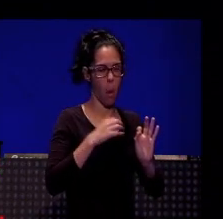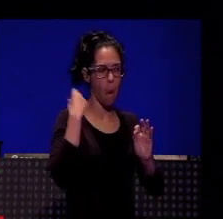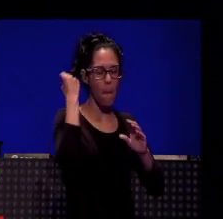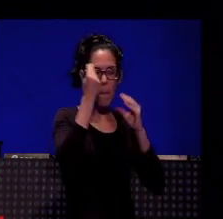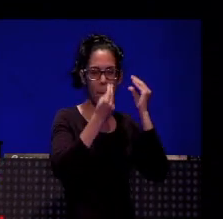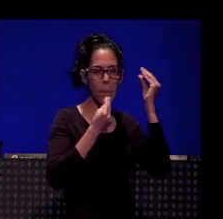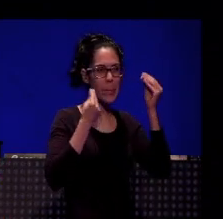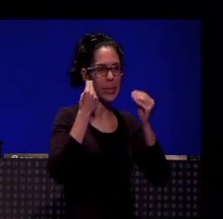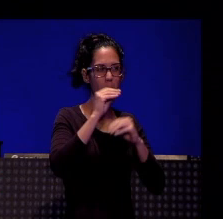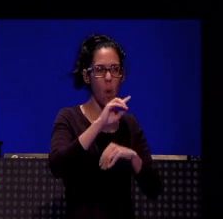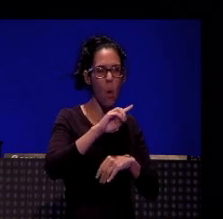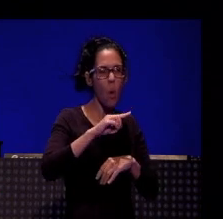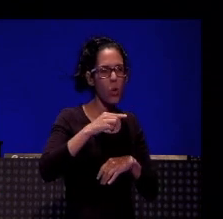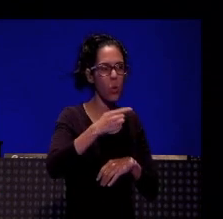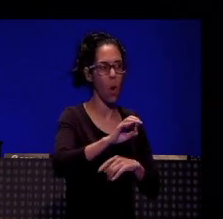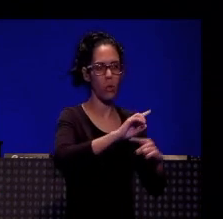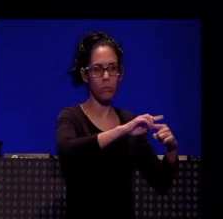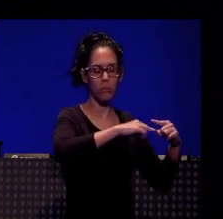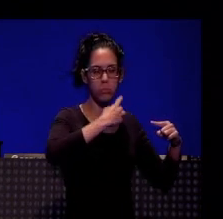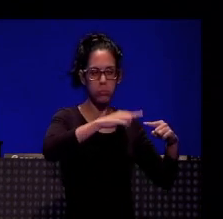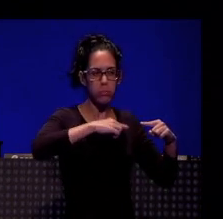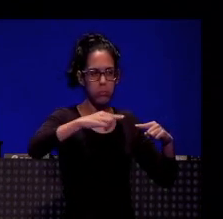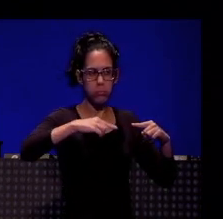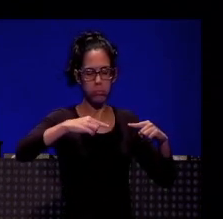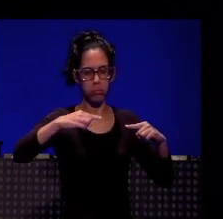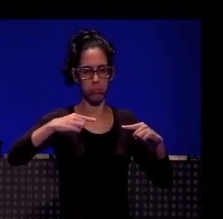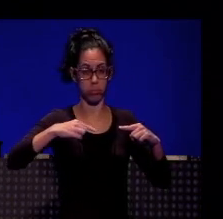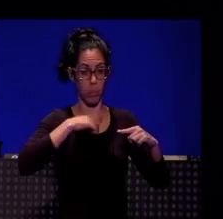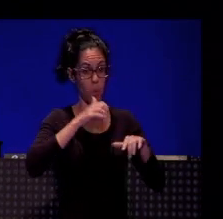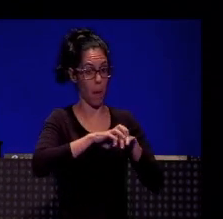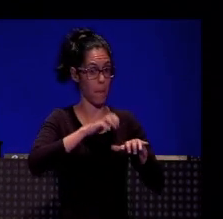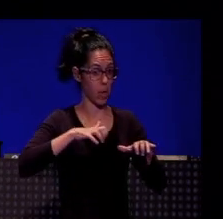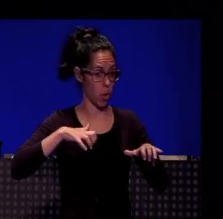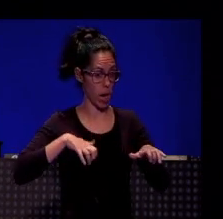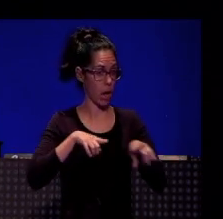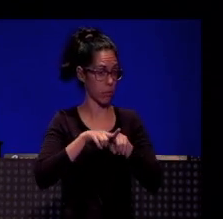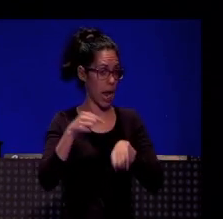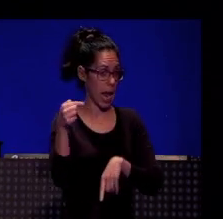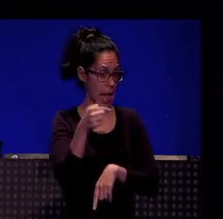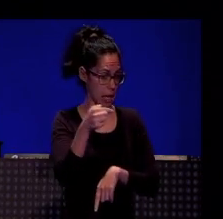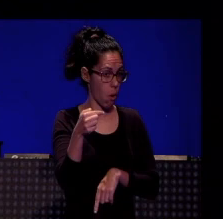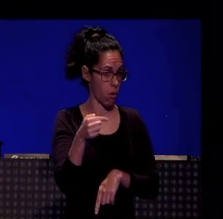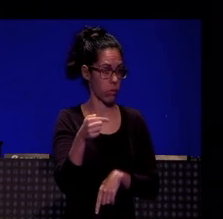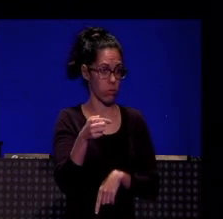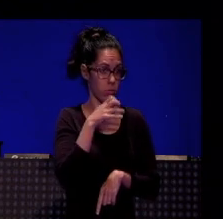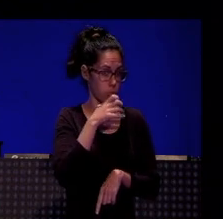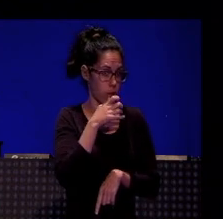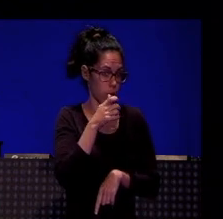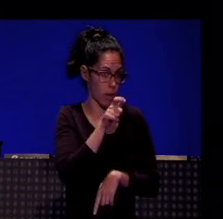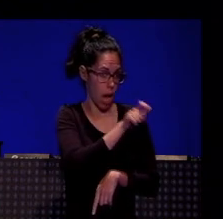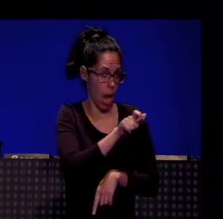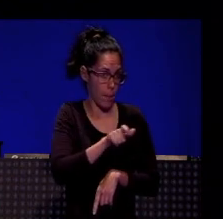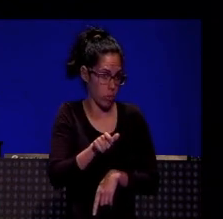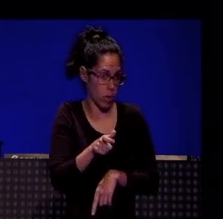la cantidad de mensajes que la mayoría malos porque hay que decirlo la gente claro no cuesta